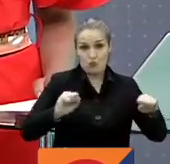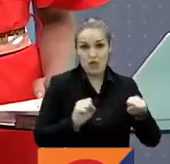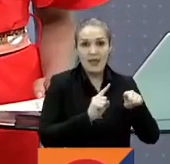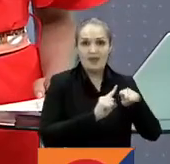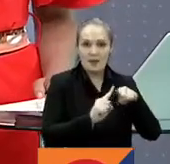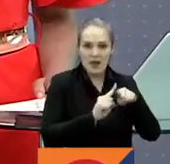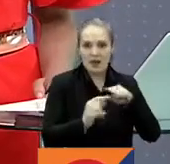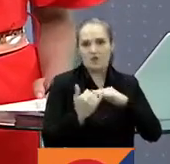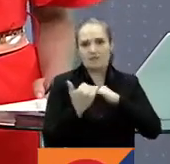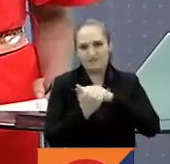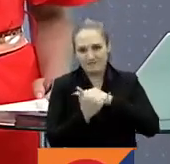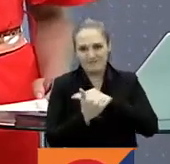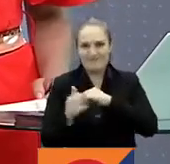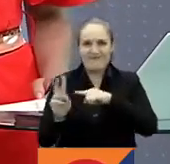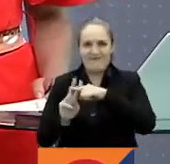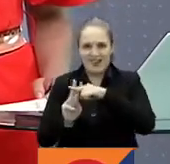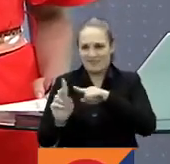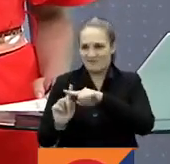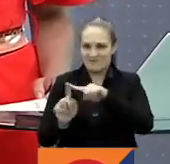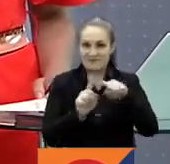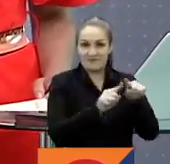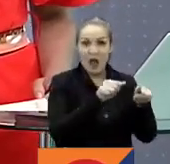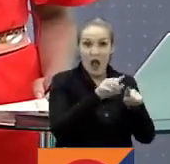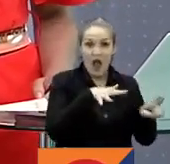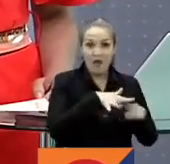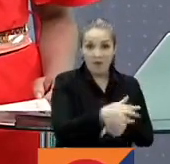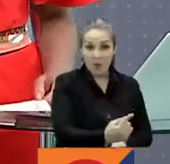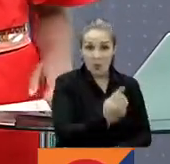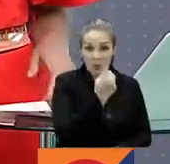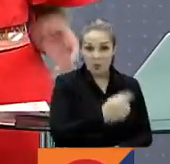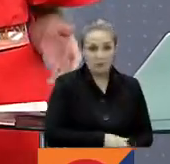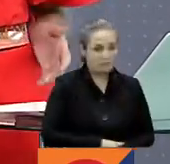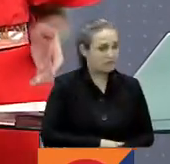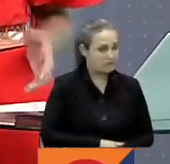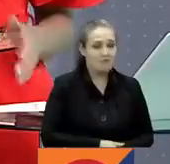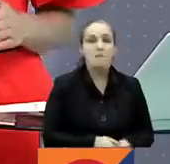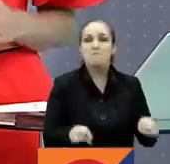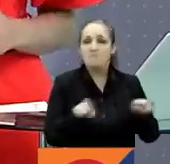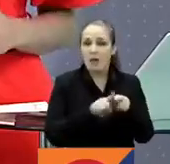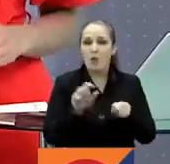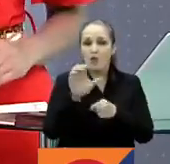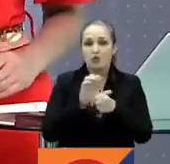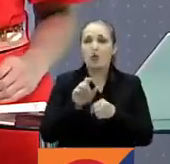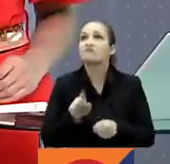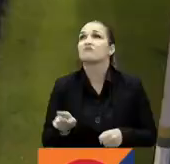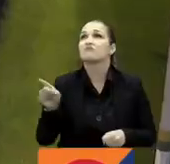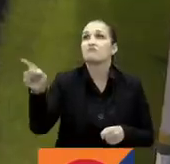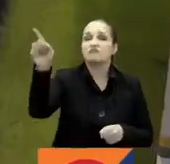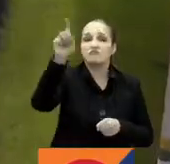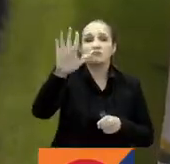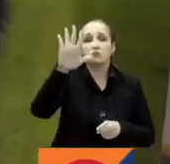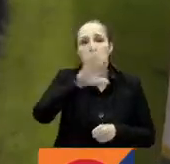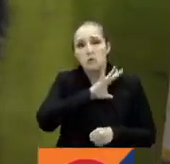el único afectado. La pandemia y el paro han generado dificultades en casi todos los medios de transporte de las principales ciudades del país. El metro de Medellín,